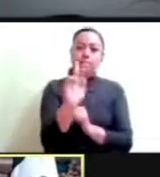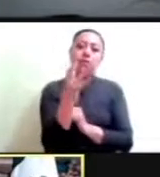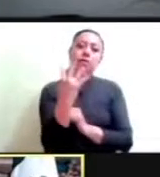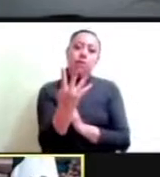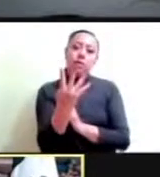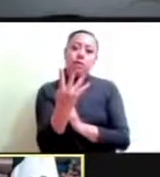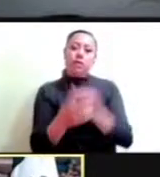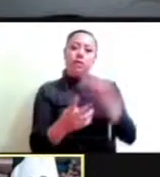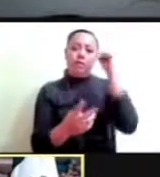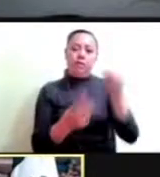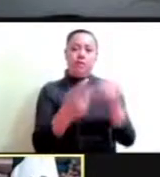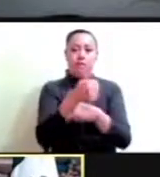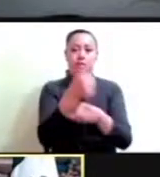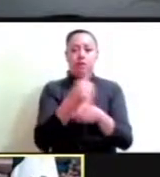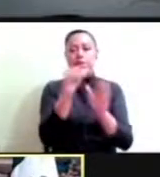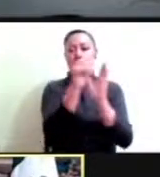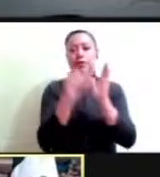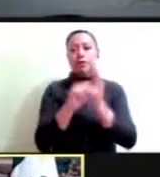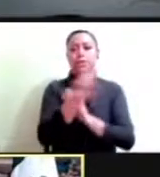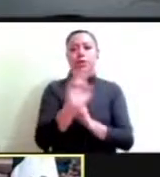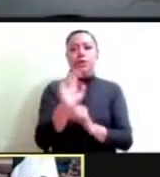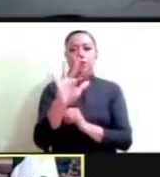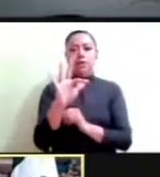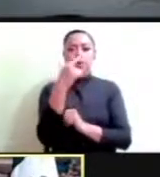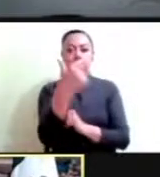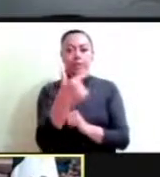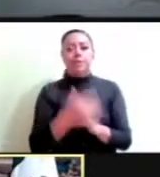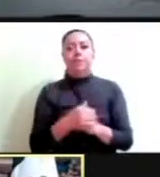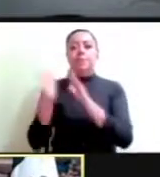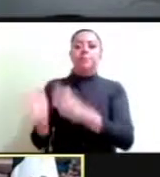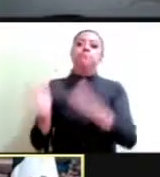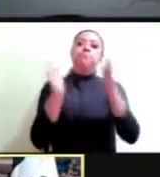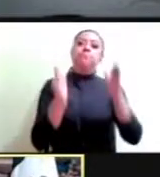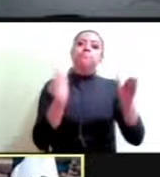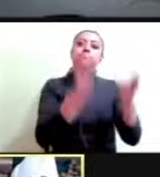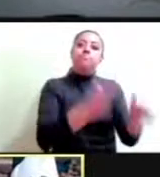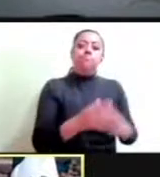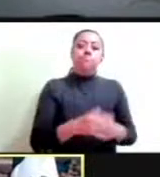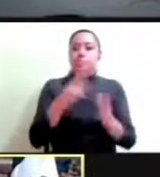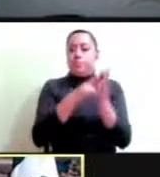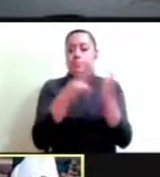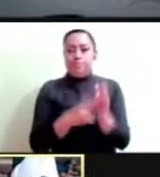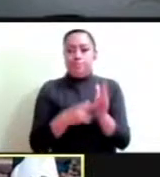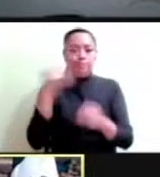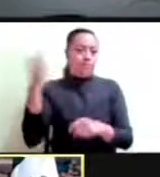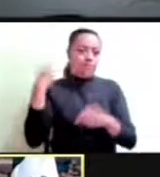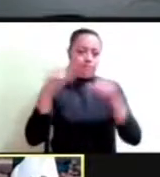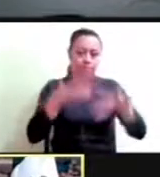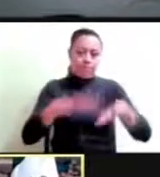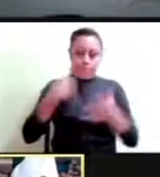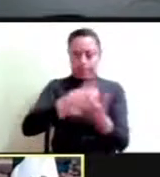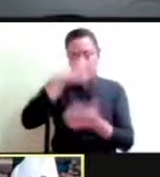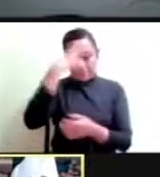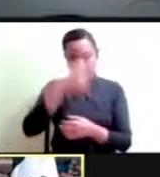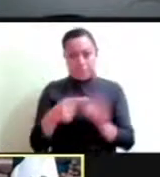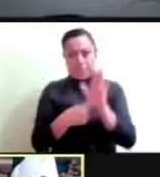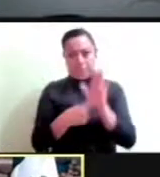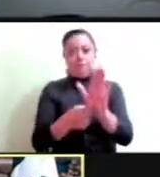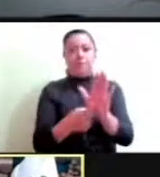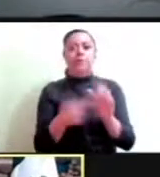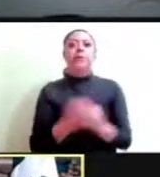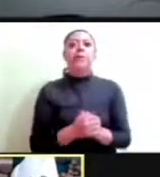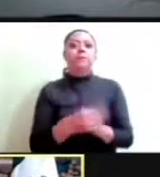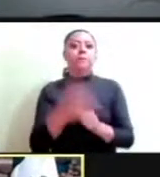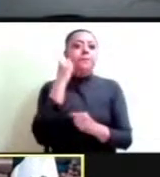al artículo 257, recorriéndose a los subsecuentes del reglamento del Congreso de la Ciudad de México, se concede uso de la palabra al diputado